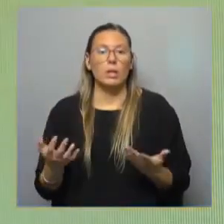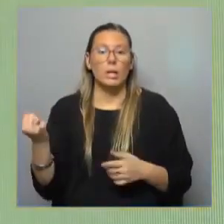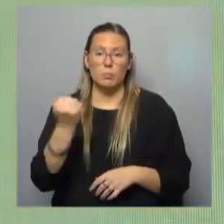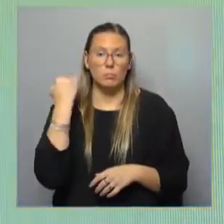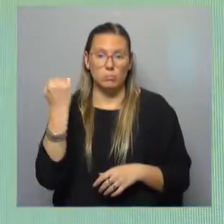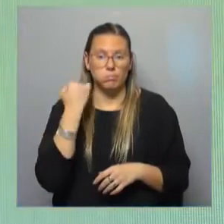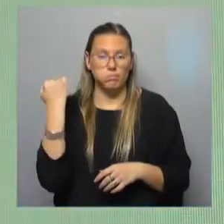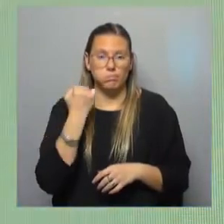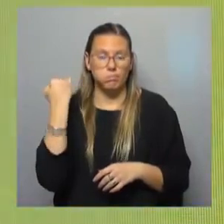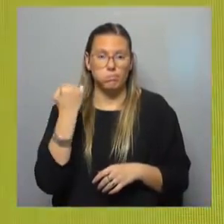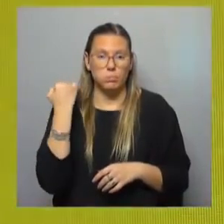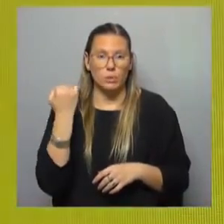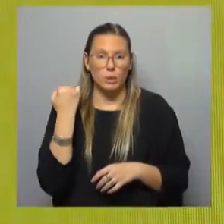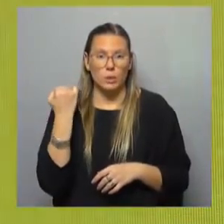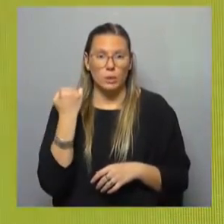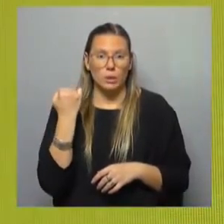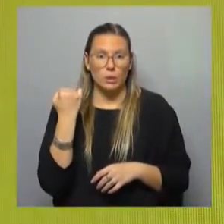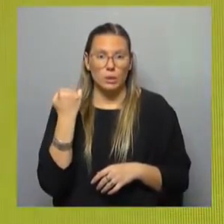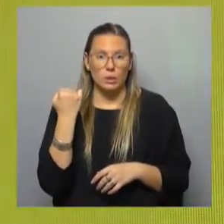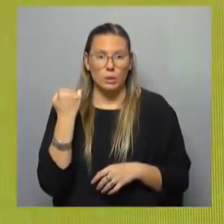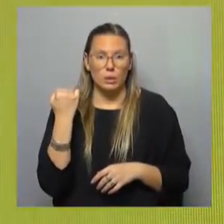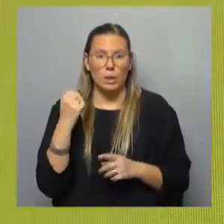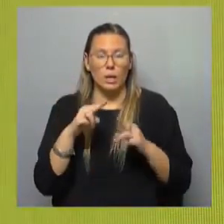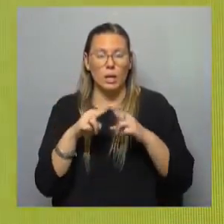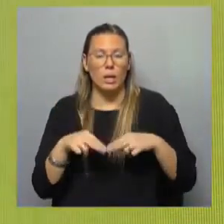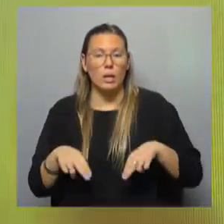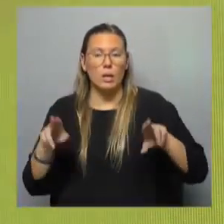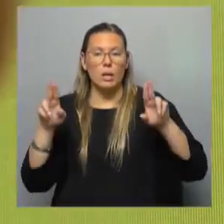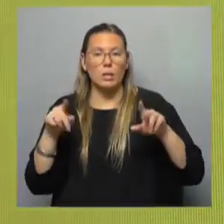importancia también de justamente por eso las Naciones Unidas lo hacen,